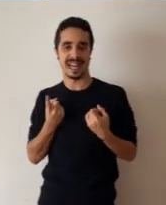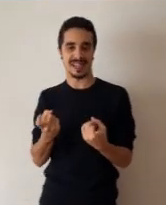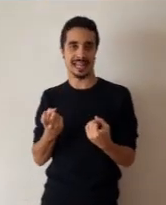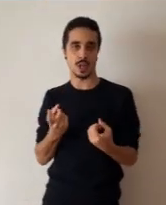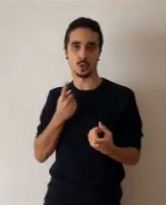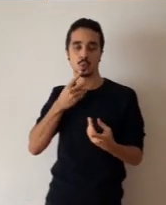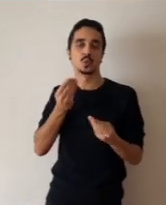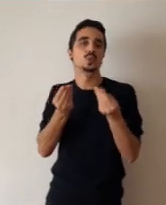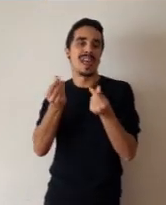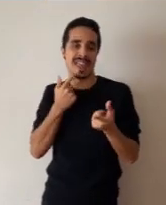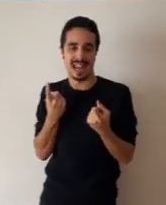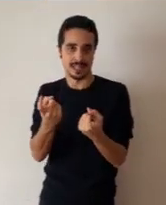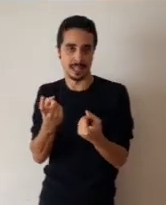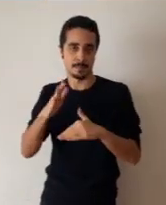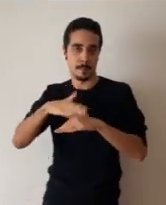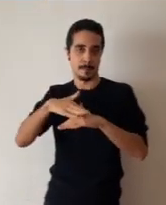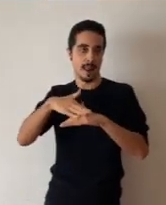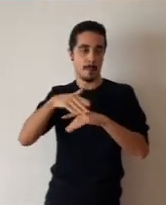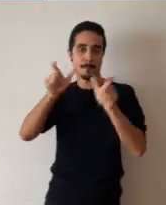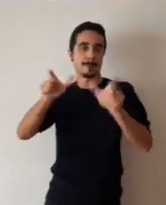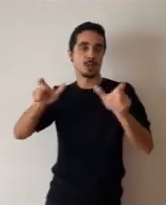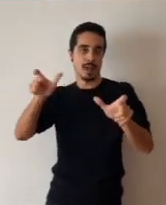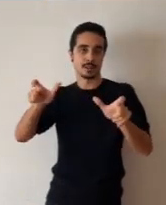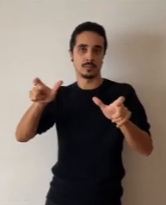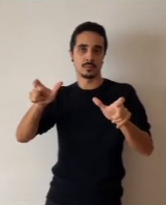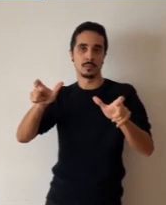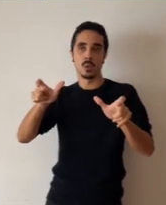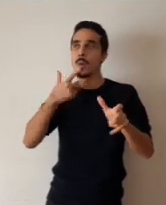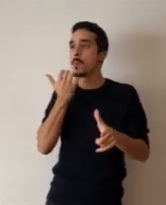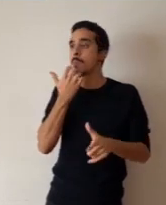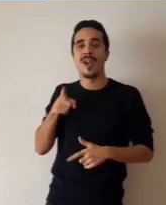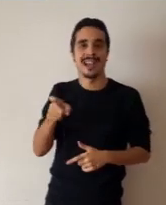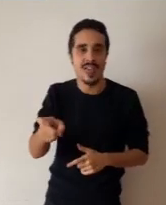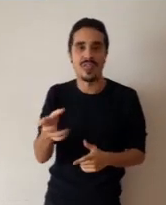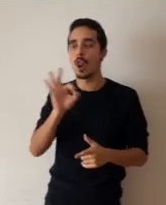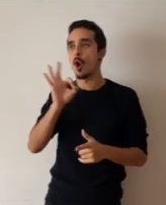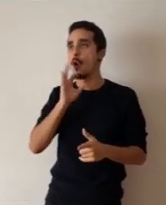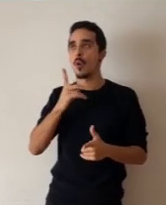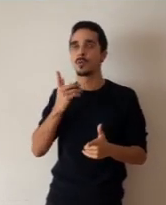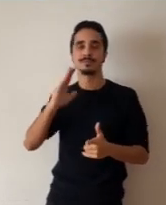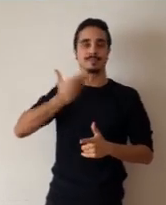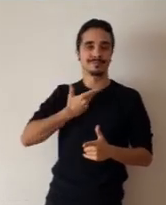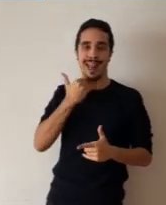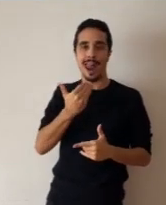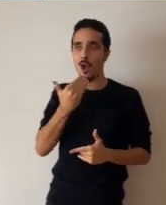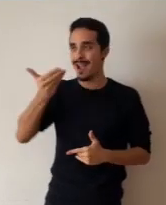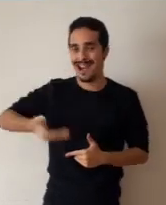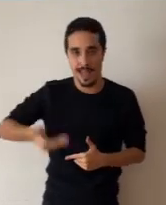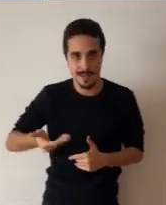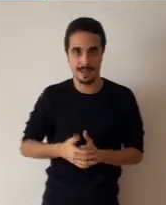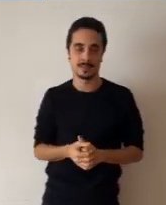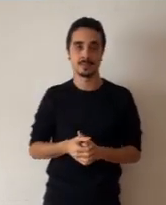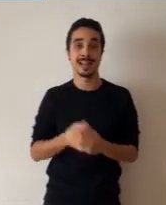alimentos que son necesarios o sustancias que son necesarias para que personas, pues a lo mejor con cáncer o con patologías